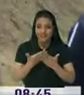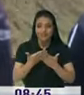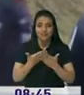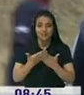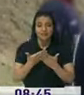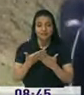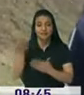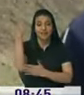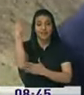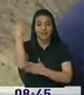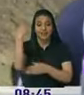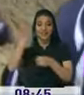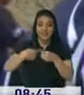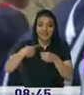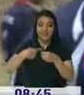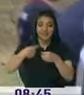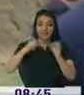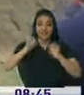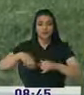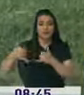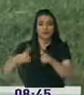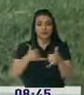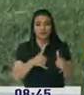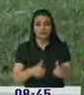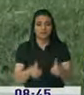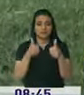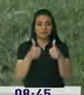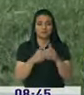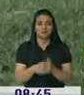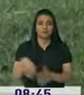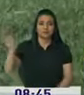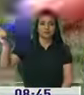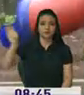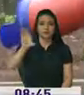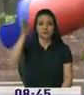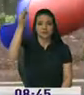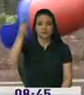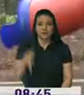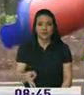la alcaldía de Quito, podemos jugar mejor. La inversión total en estas